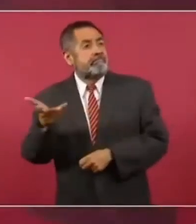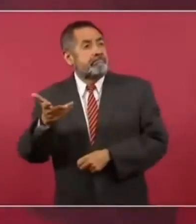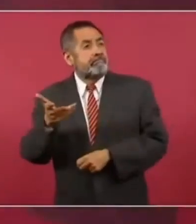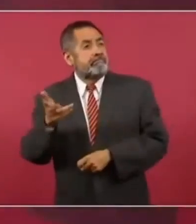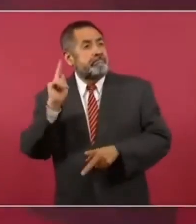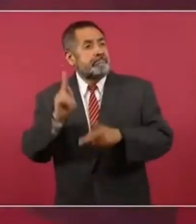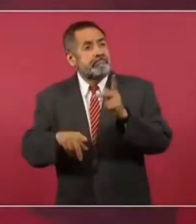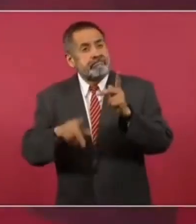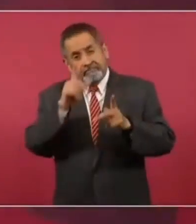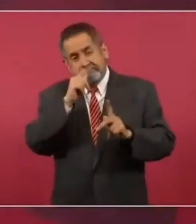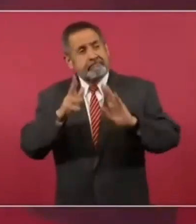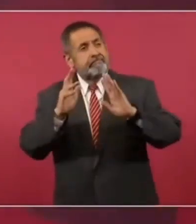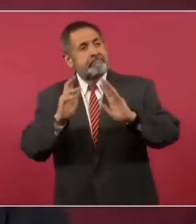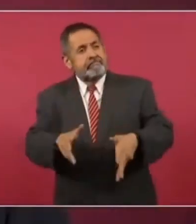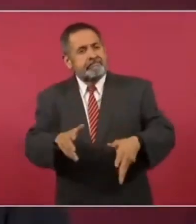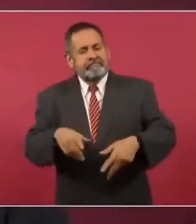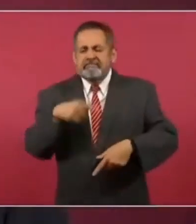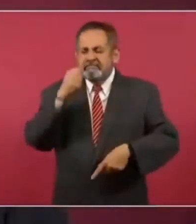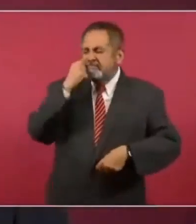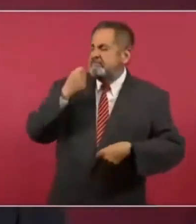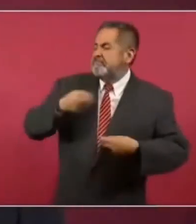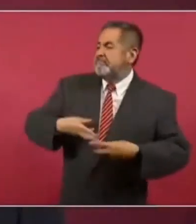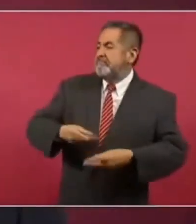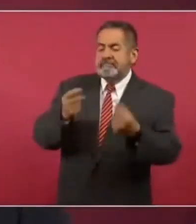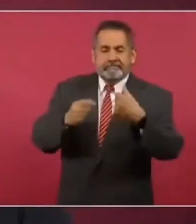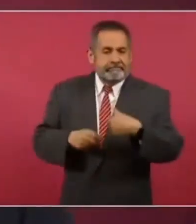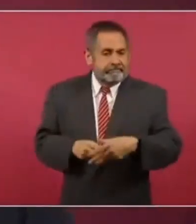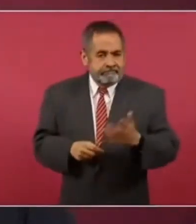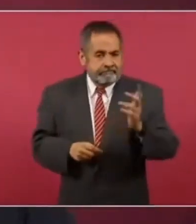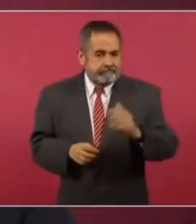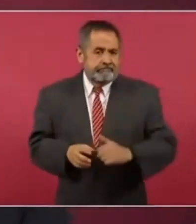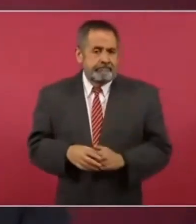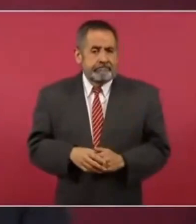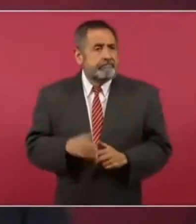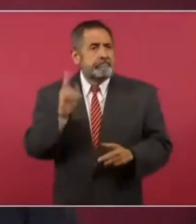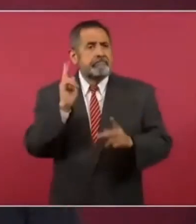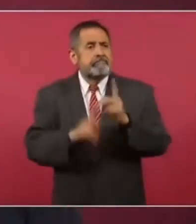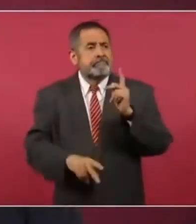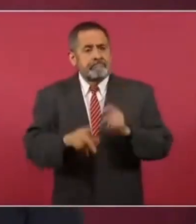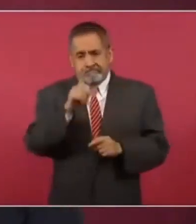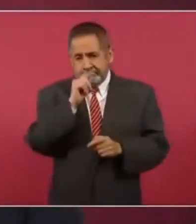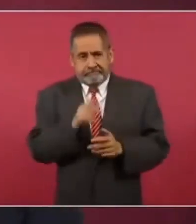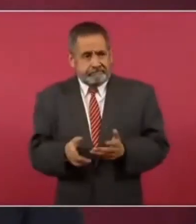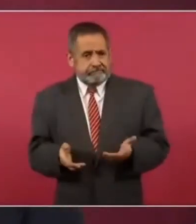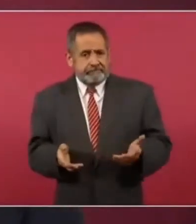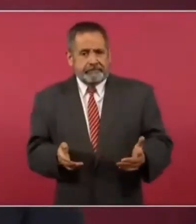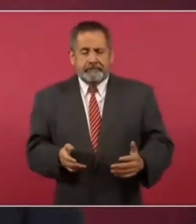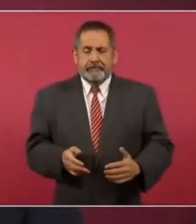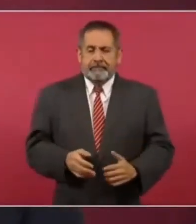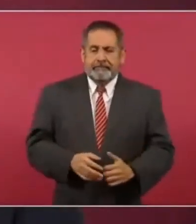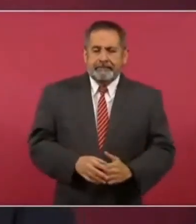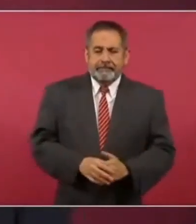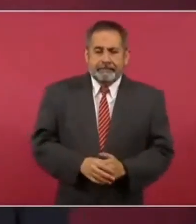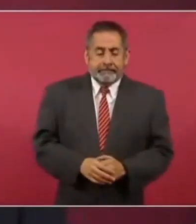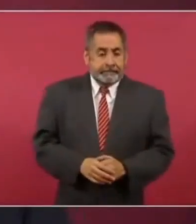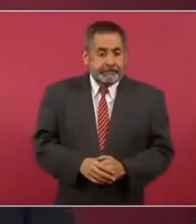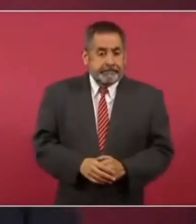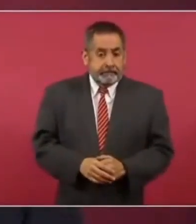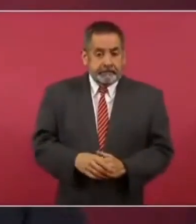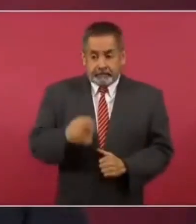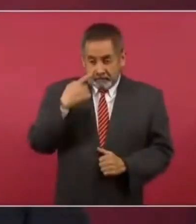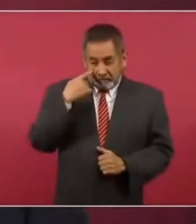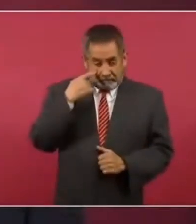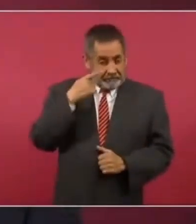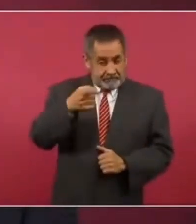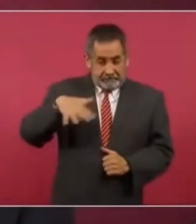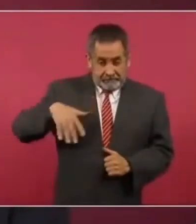las terminaban, las dejaban inconclusas, porque como